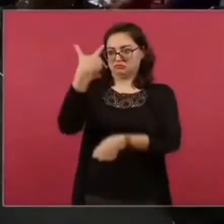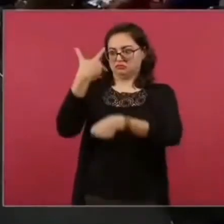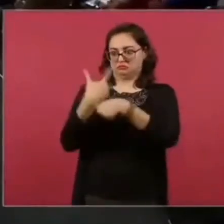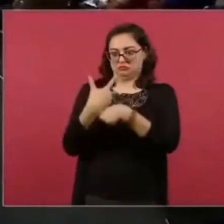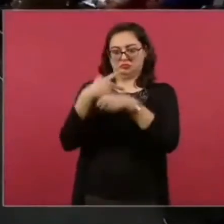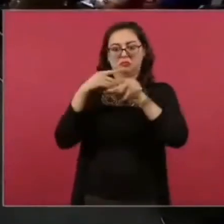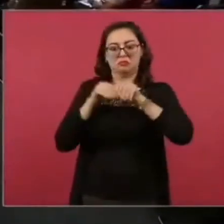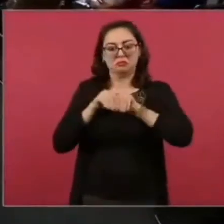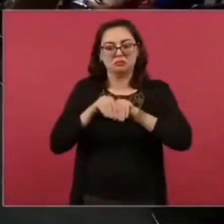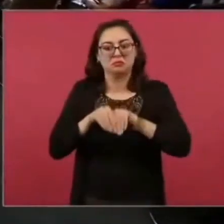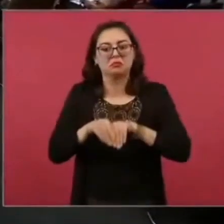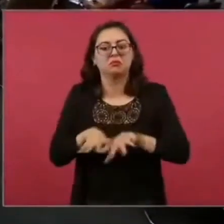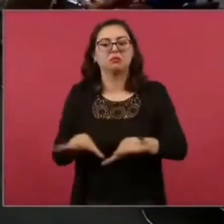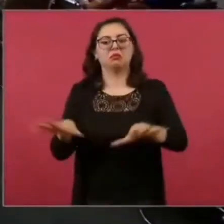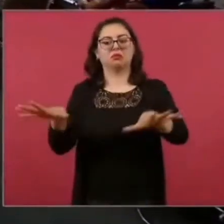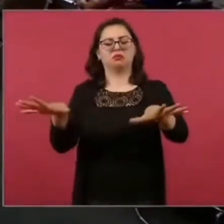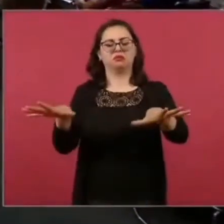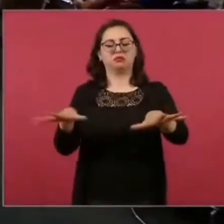que